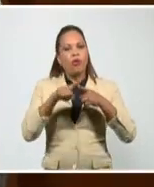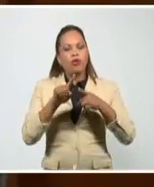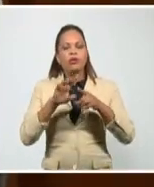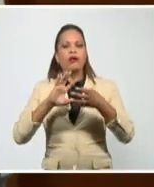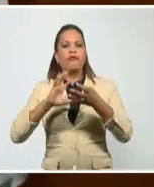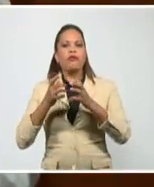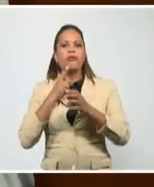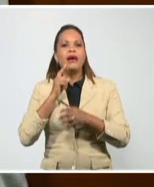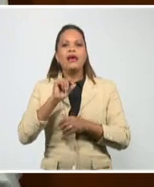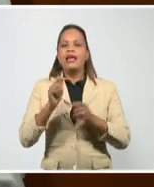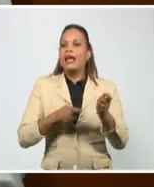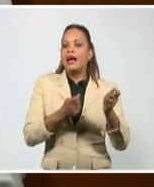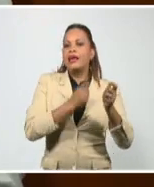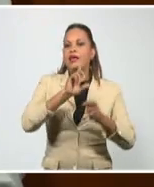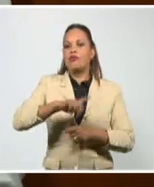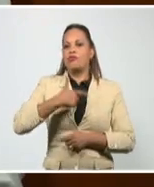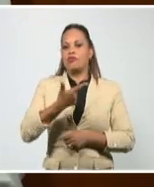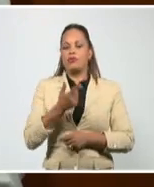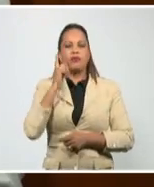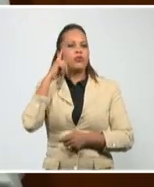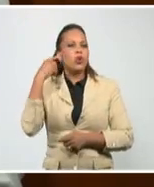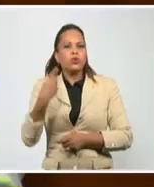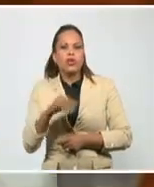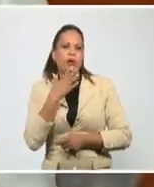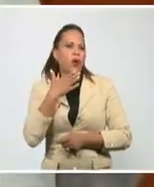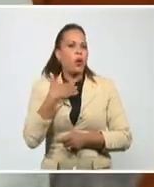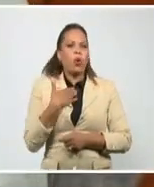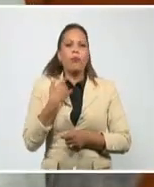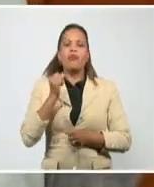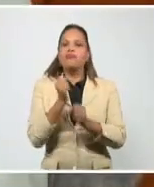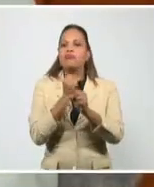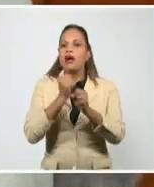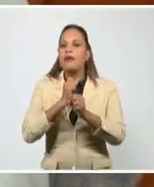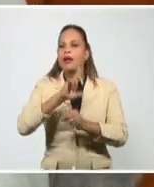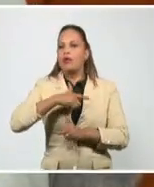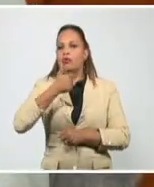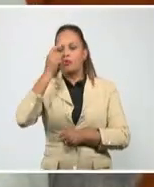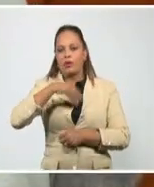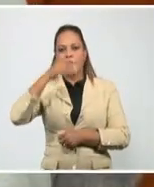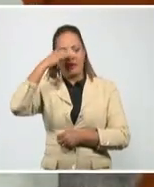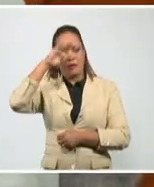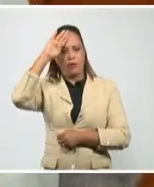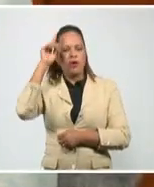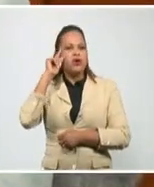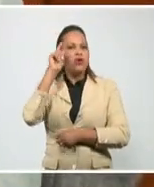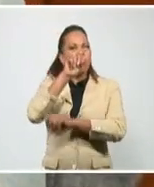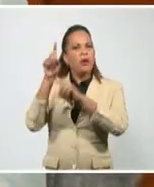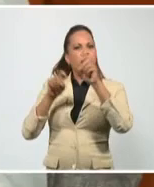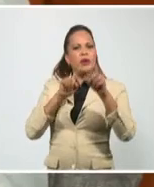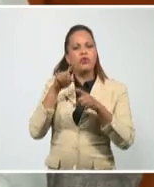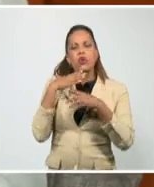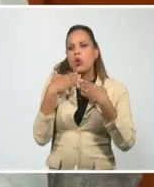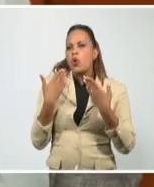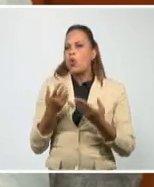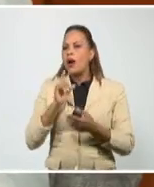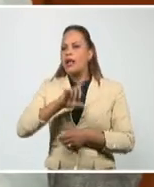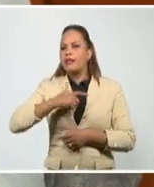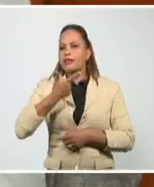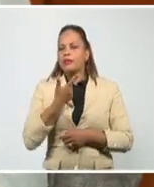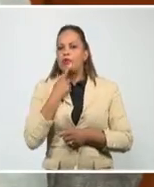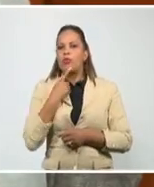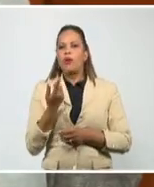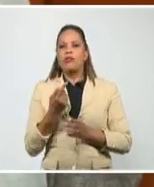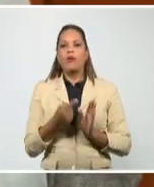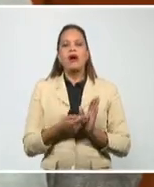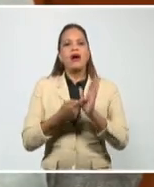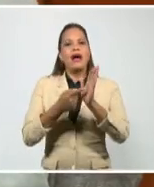es desconocer todo el trabajo de la institucionalidad cubana. Yo me pregunto cuáles de esos artistas, cuando van a exponer o